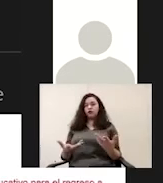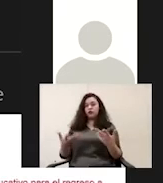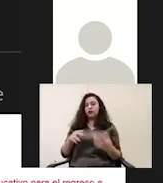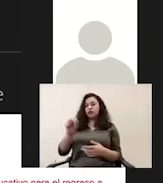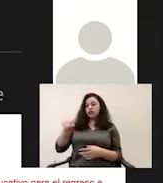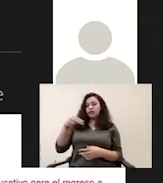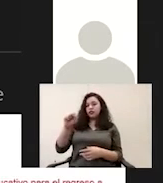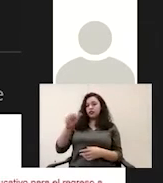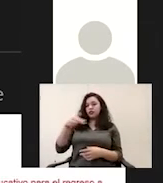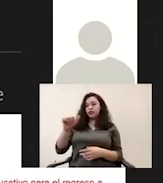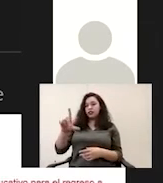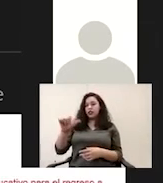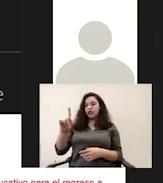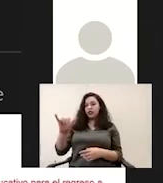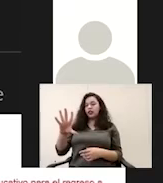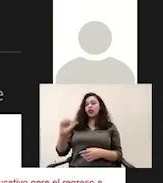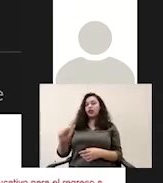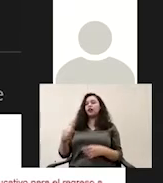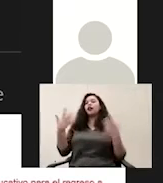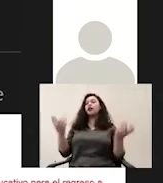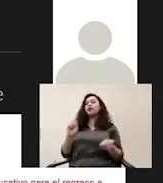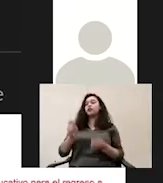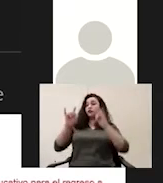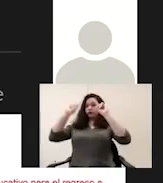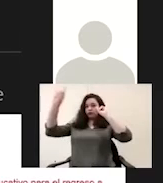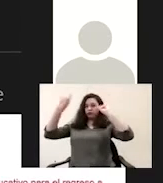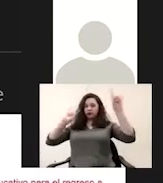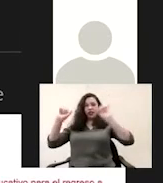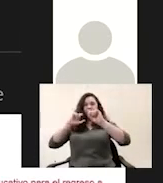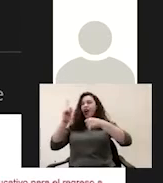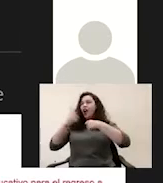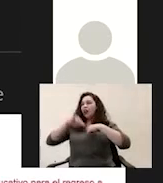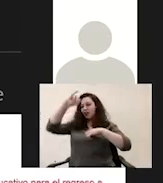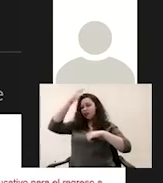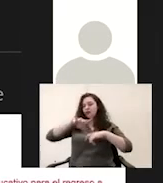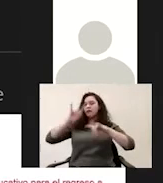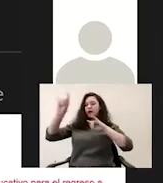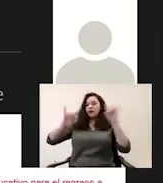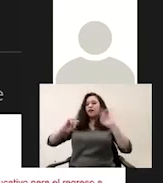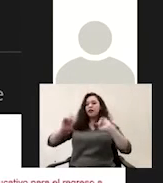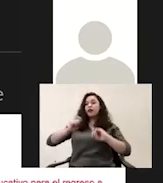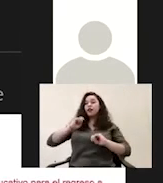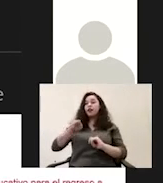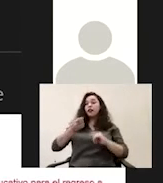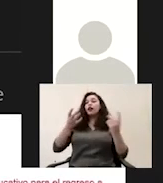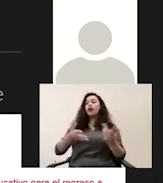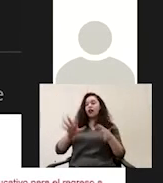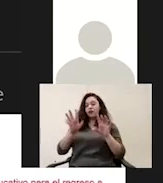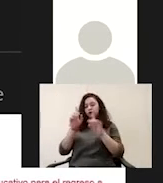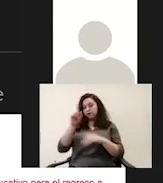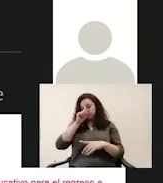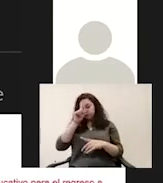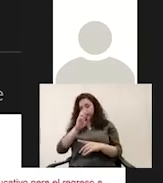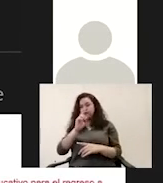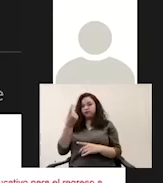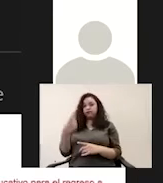un cartel, un símbolo, un icono que da instrucciones por medio de una